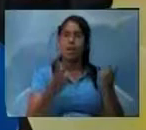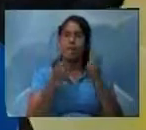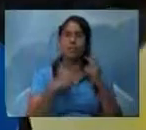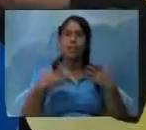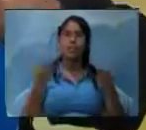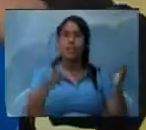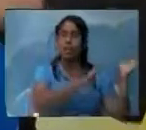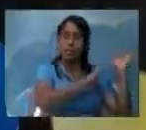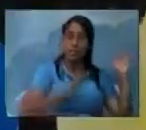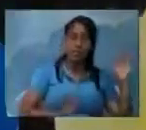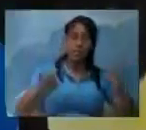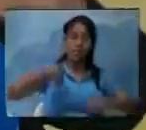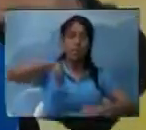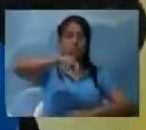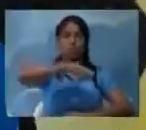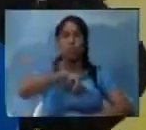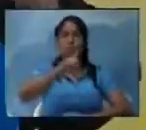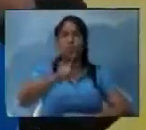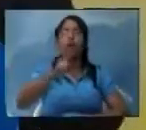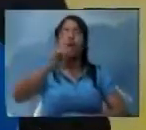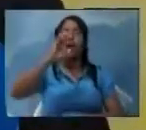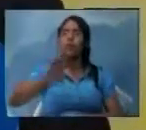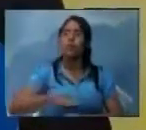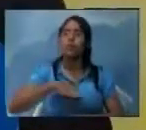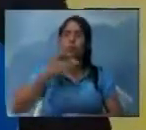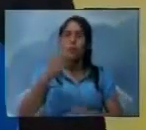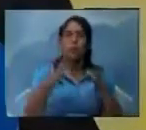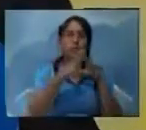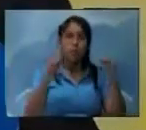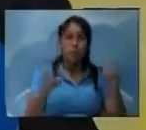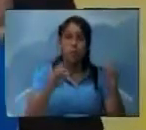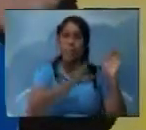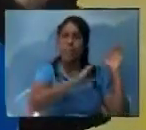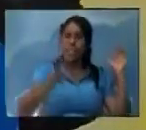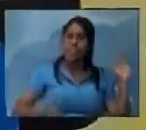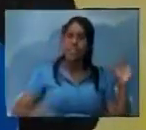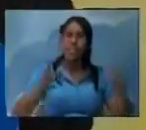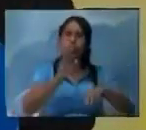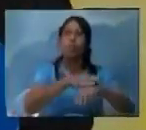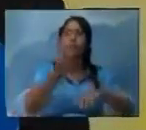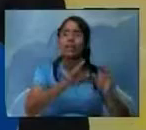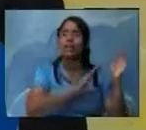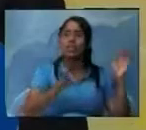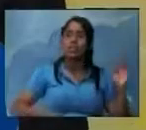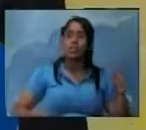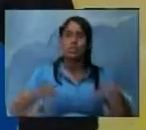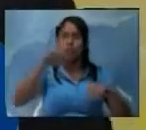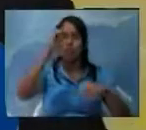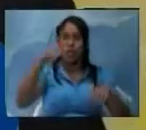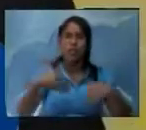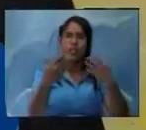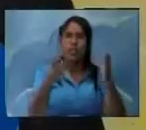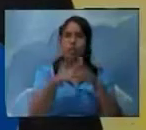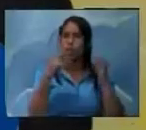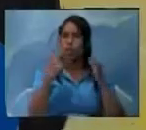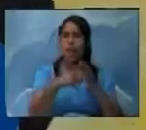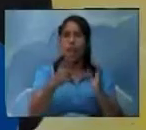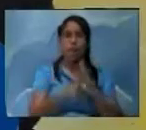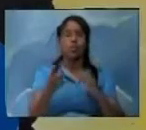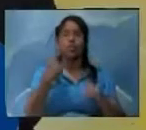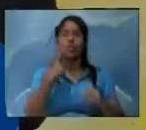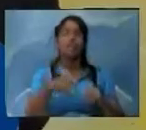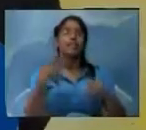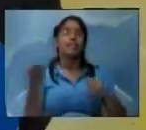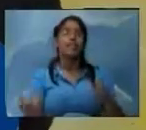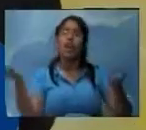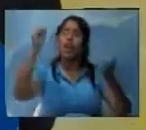en Cristo nosotros nos, Él podemos todo. En Cristo, porque Cristo, Dios le entregó todas las cosas. Dice